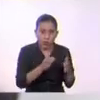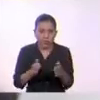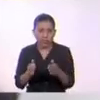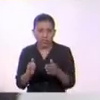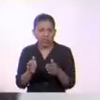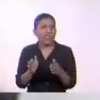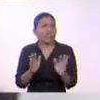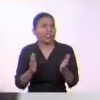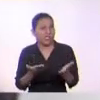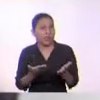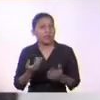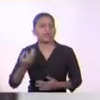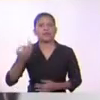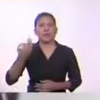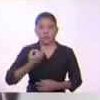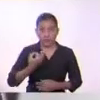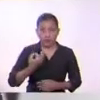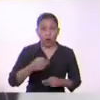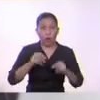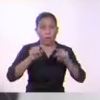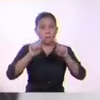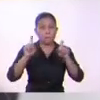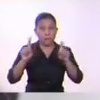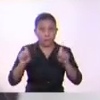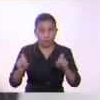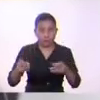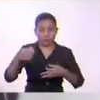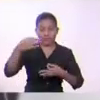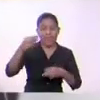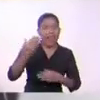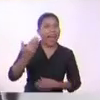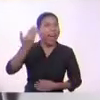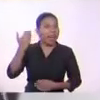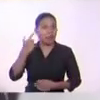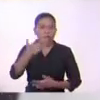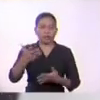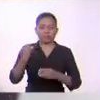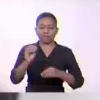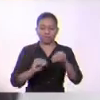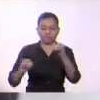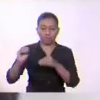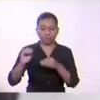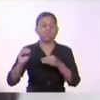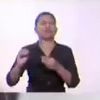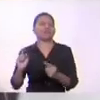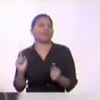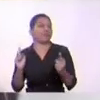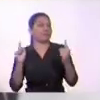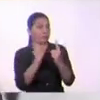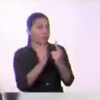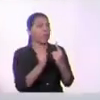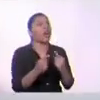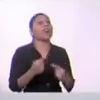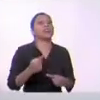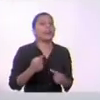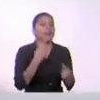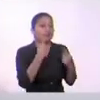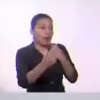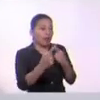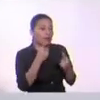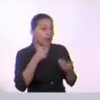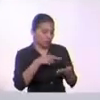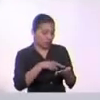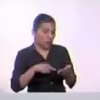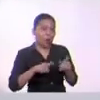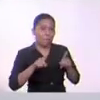es necesario tener un cuestionario previamente elaborado y una entrevista bien planificada. En este